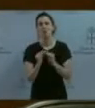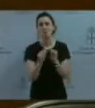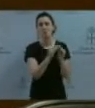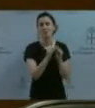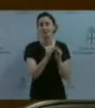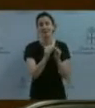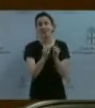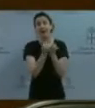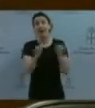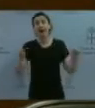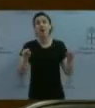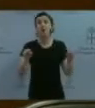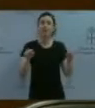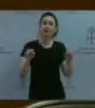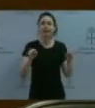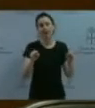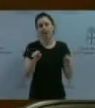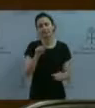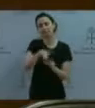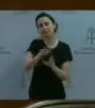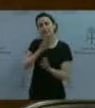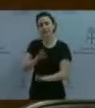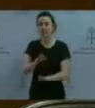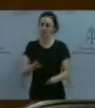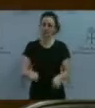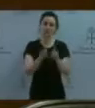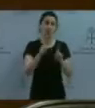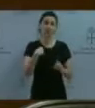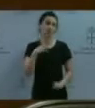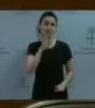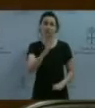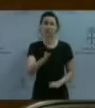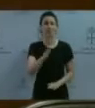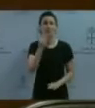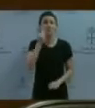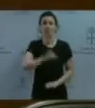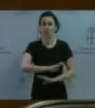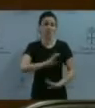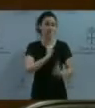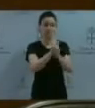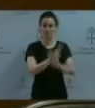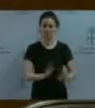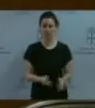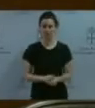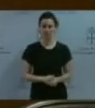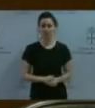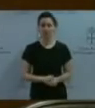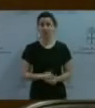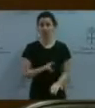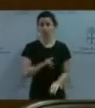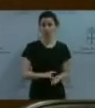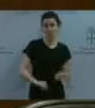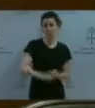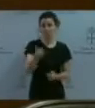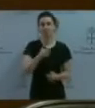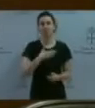Nosotros votaremos en contra. No solo eso, cuando se haya aprobado, nuestro grupo parlamentario no participará en los debates